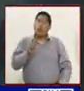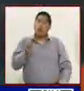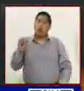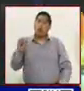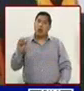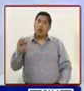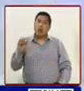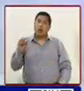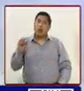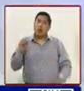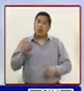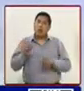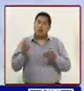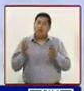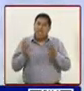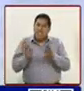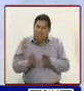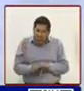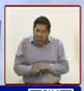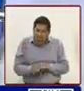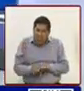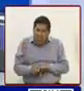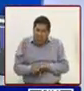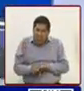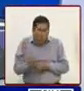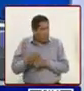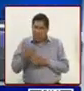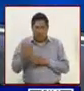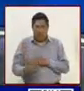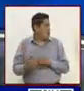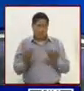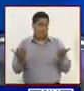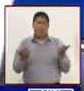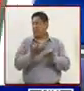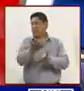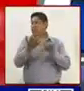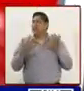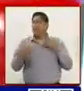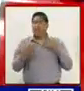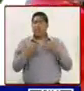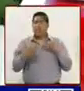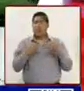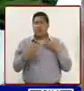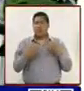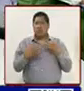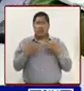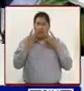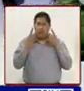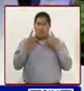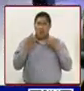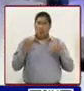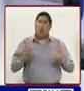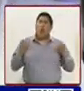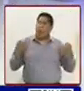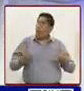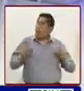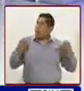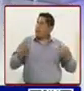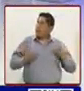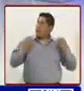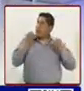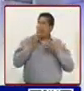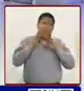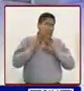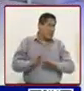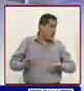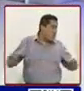se ha anticipado precisamente la noticia a quienes están involucrados en el tema educativo. A ver, Héctor Uriarte, ya estoy contigo, estoy viendo a jovencitas, por supuesto